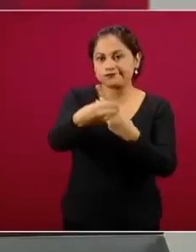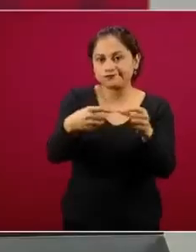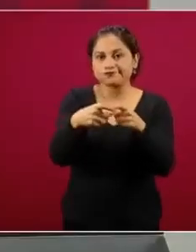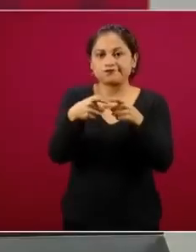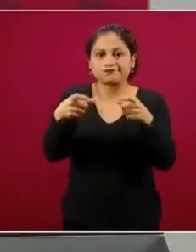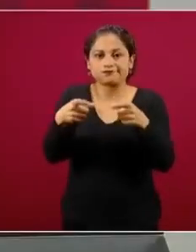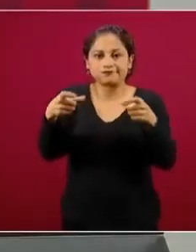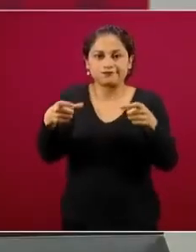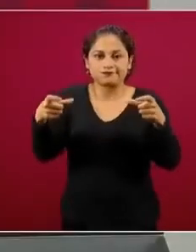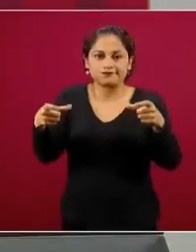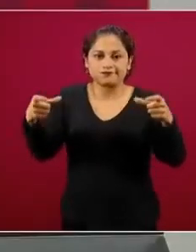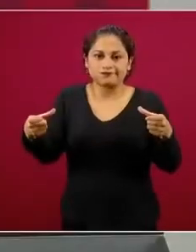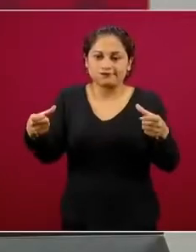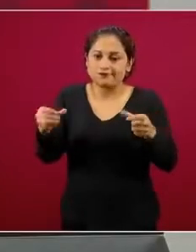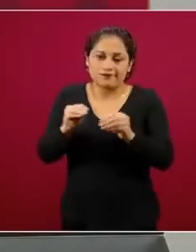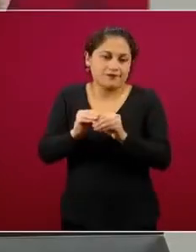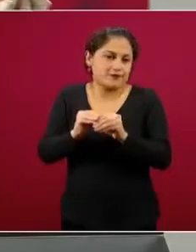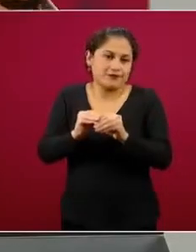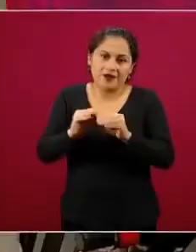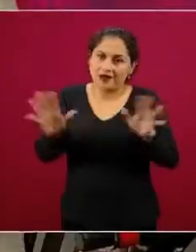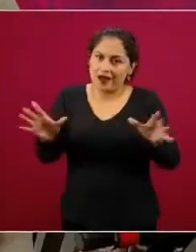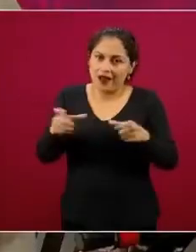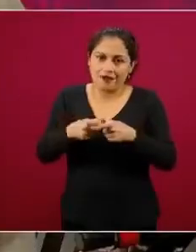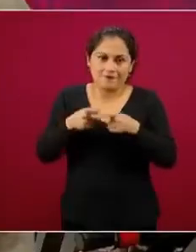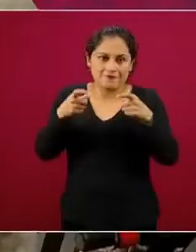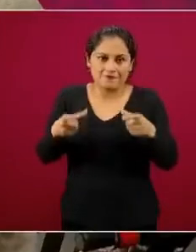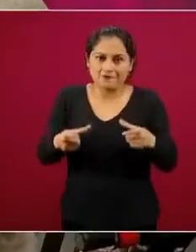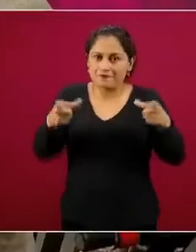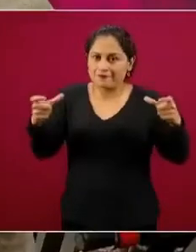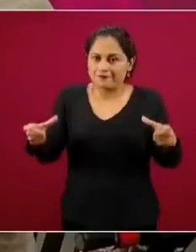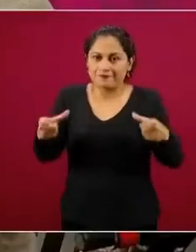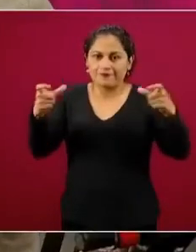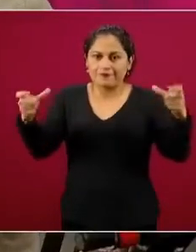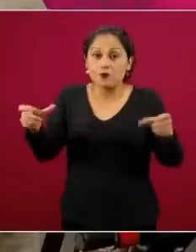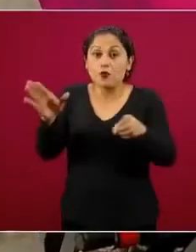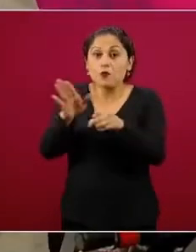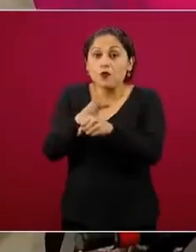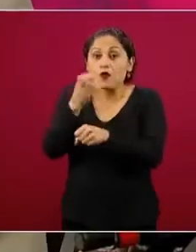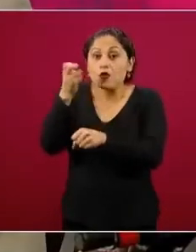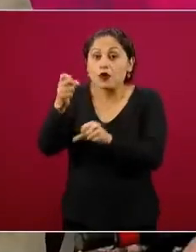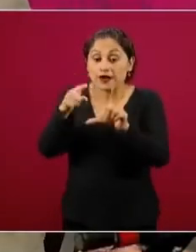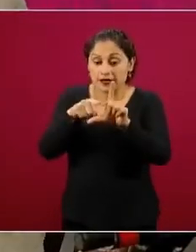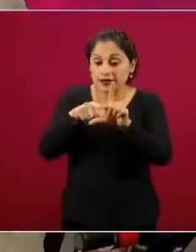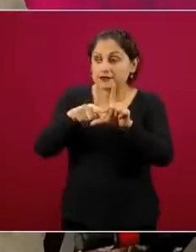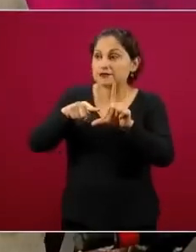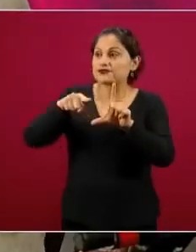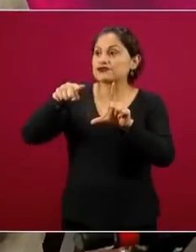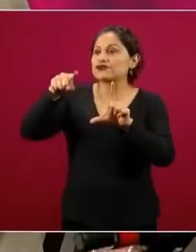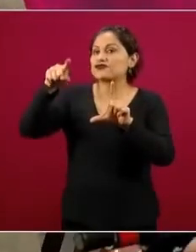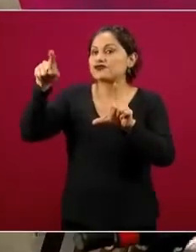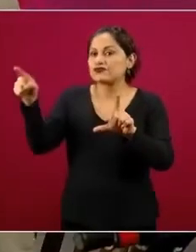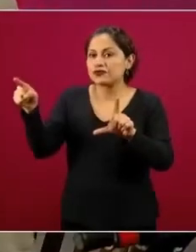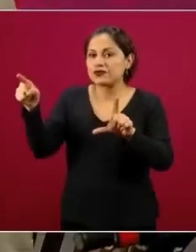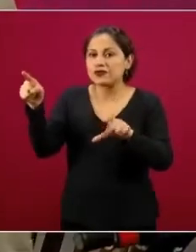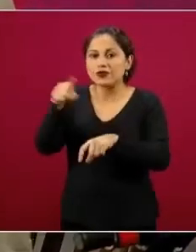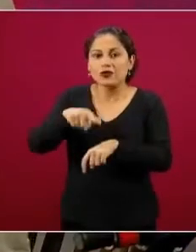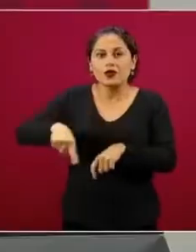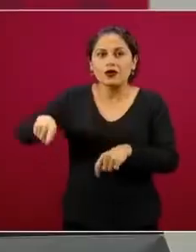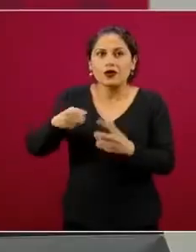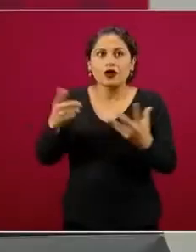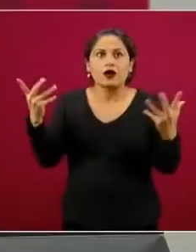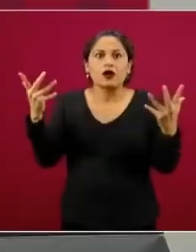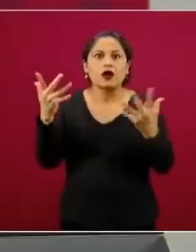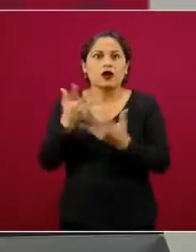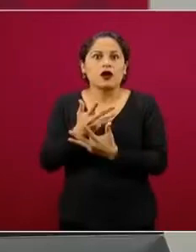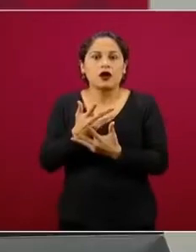una, aumenta y aumenta y aumenta. Y entonces se ve esta curva exponencial. Y a nadie debería sorprenderle que obviamente la